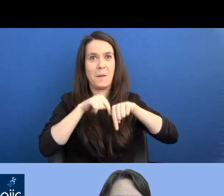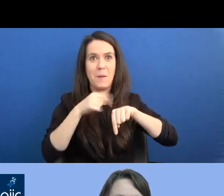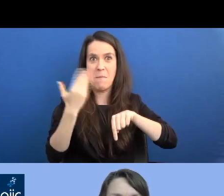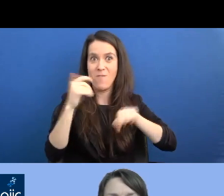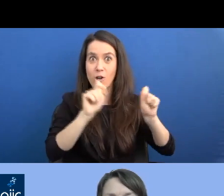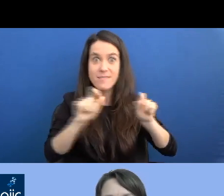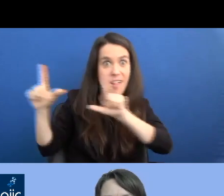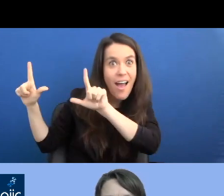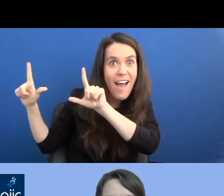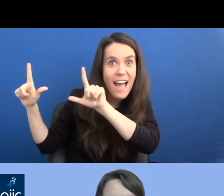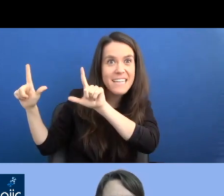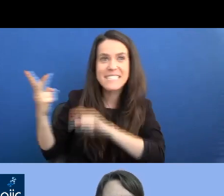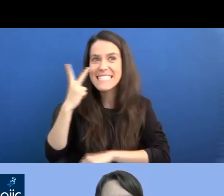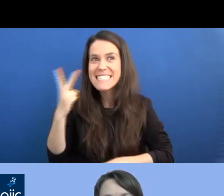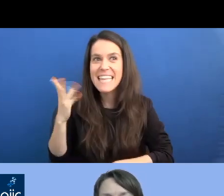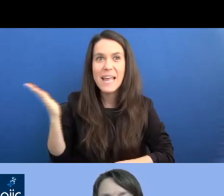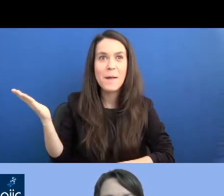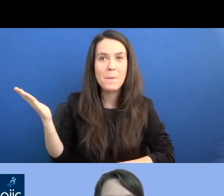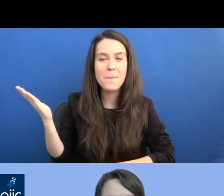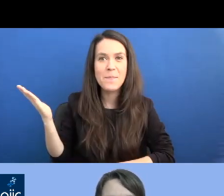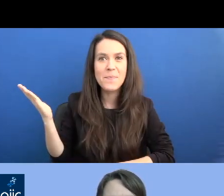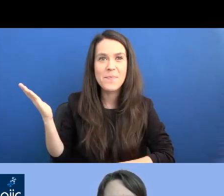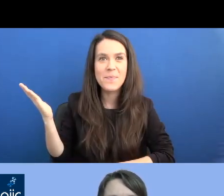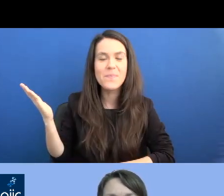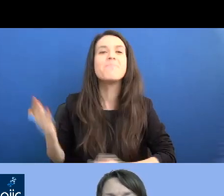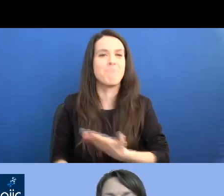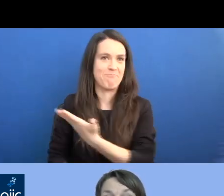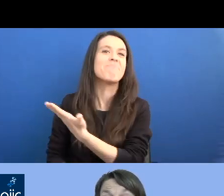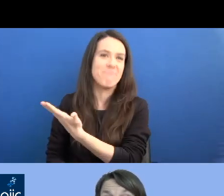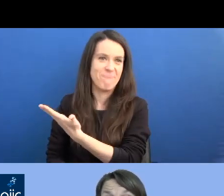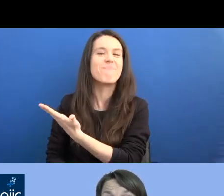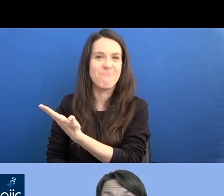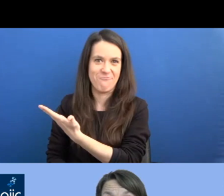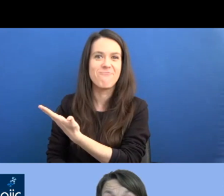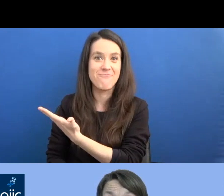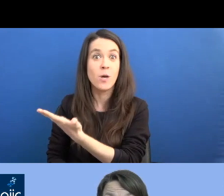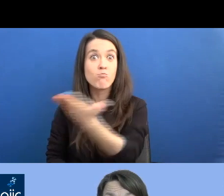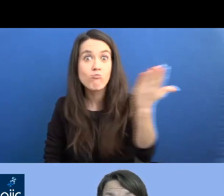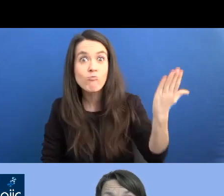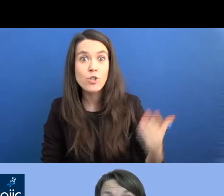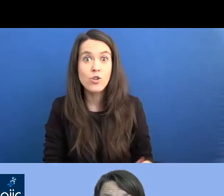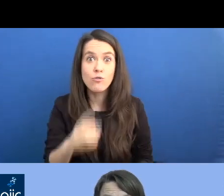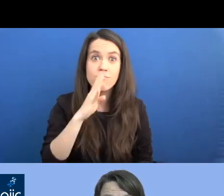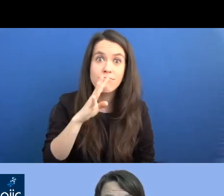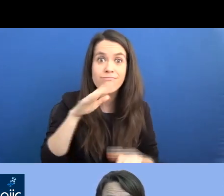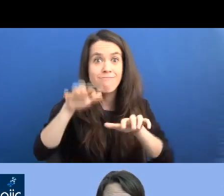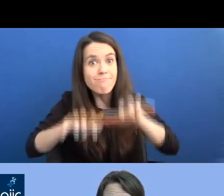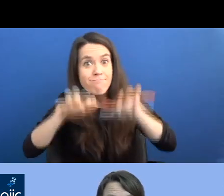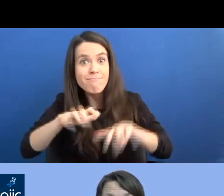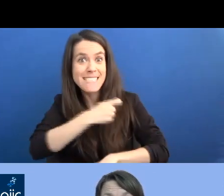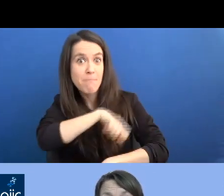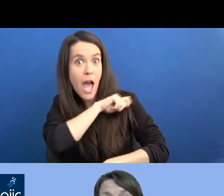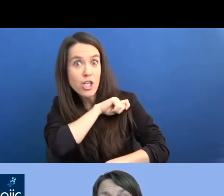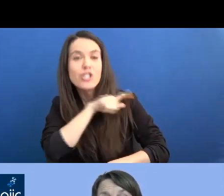¿Serían tan amables de retroceder una diapositiva, Anish, para que podamos ver las opciones que tenemos para quienes hablan español